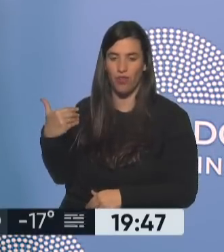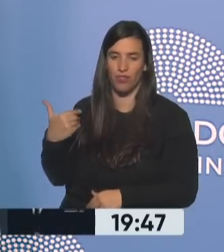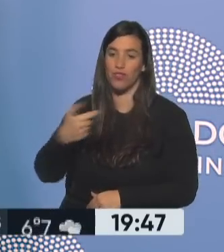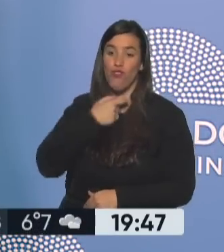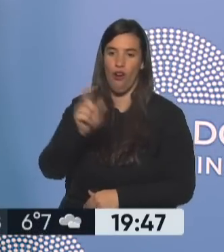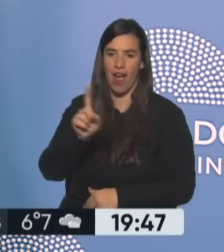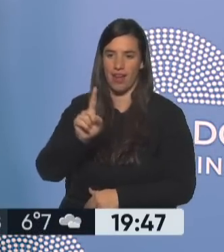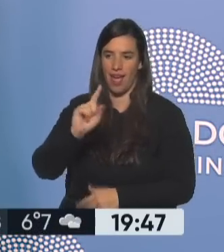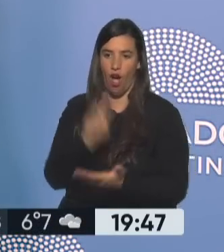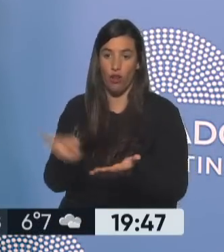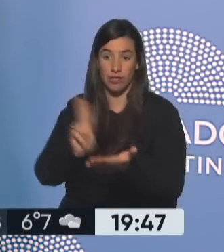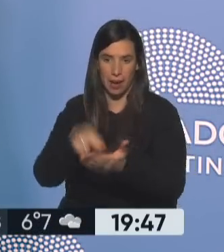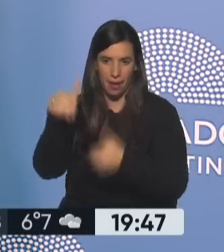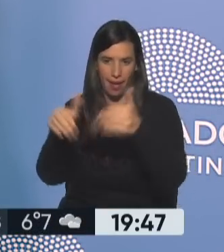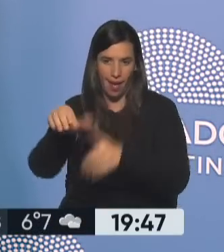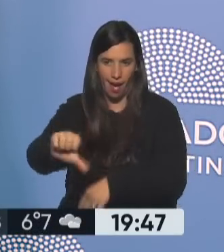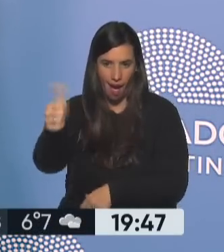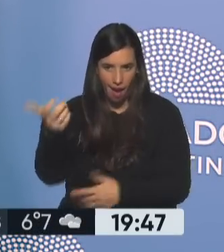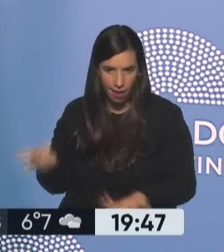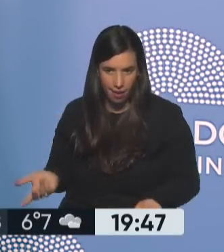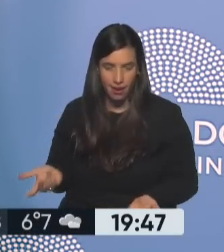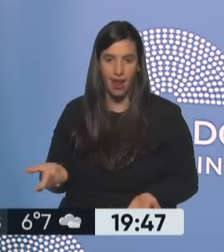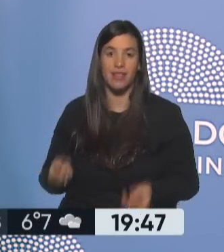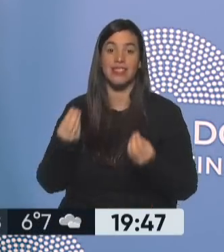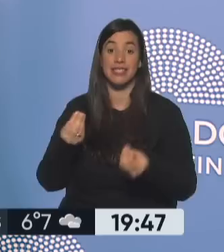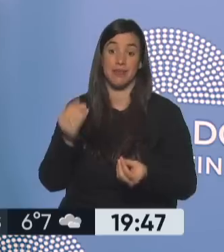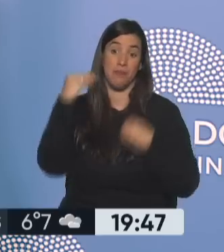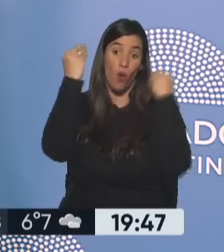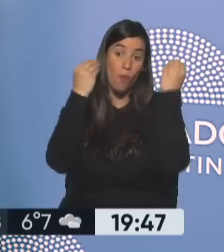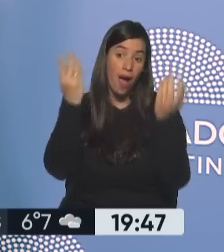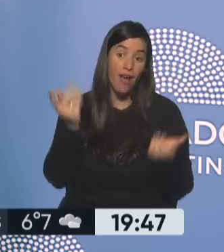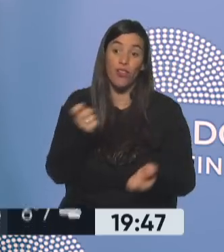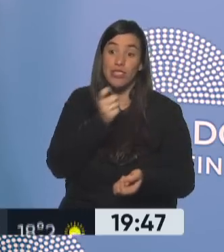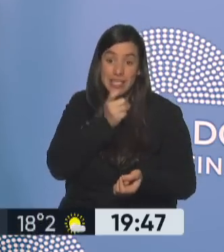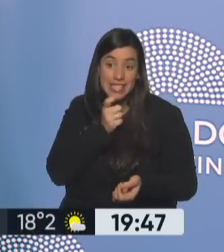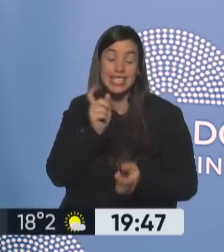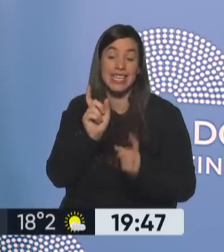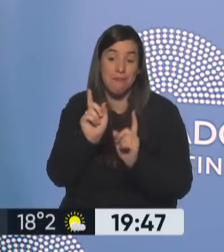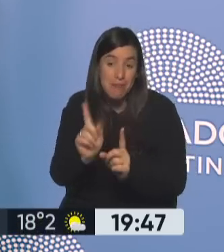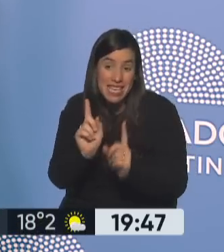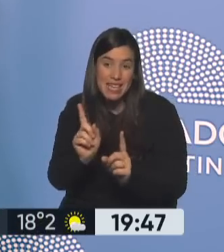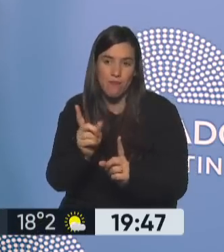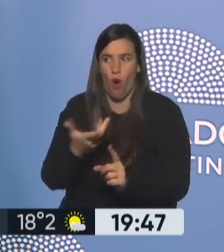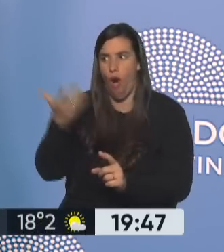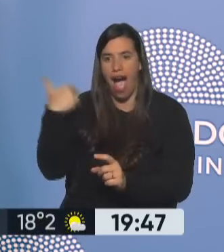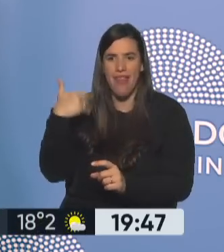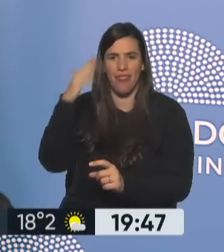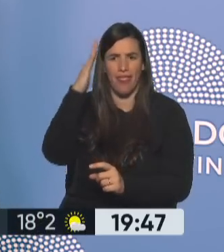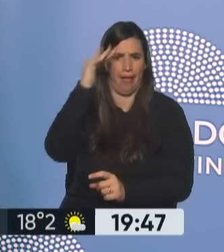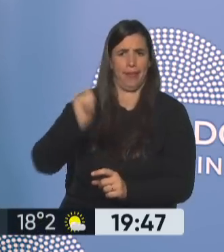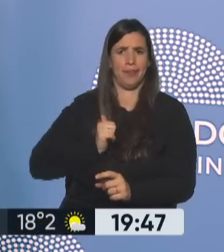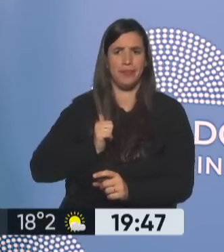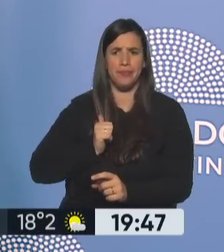argentinos una enorme preocupación, porque si la Corte va a ser, como en el pasado lo fue el partido militar, en este caso se va a constituir como